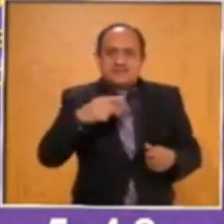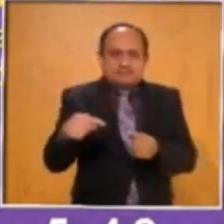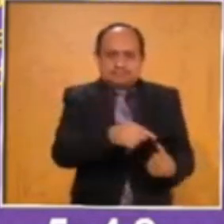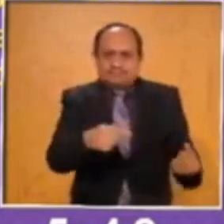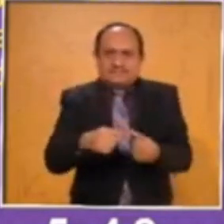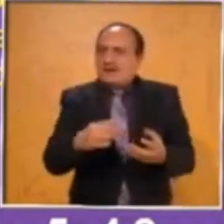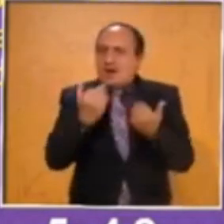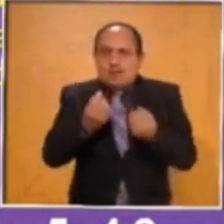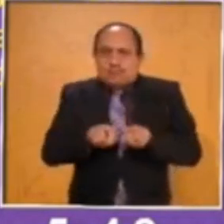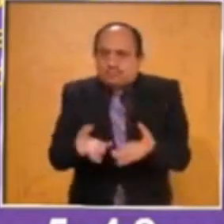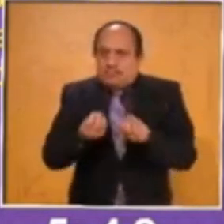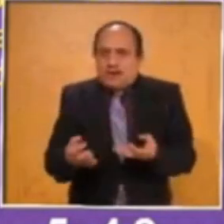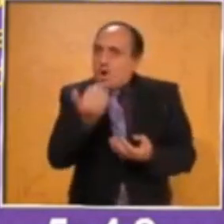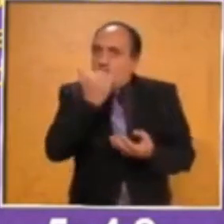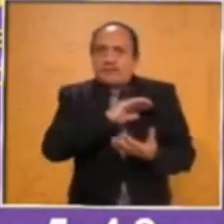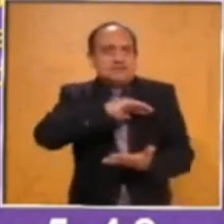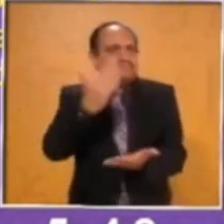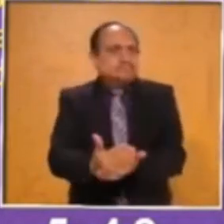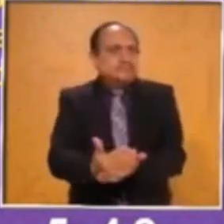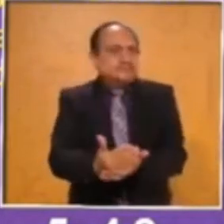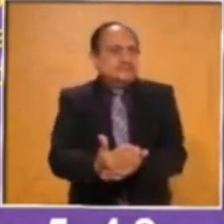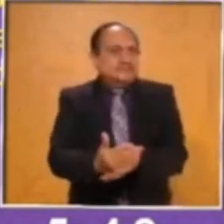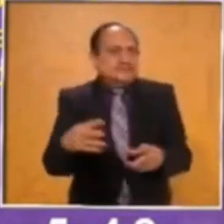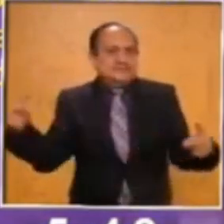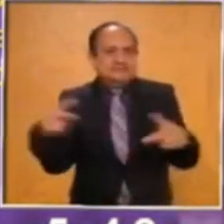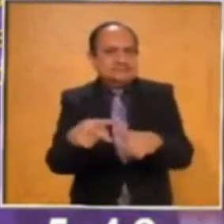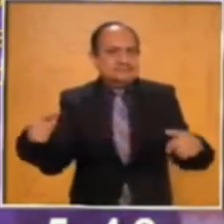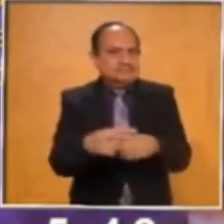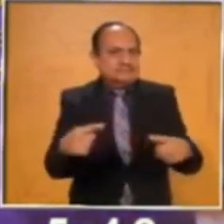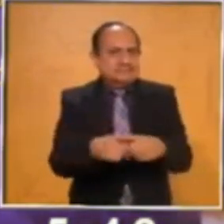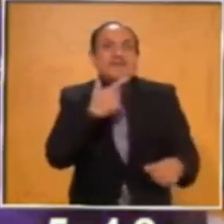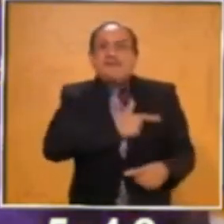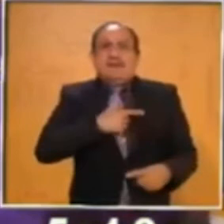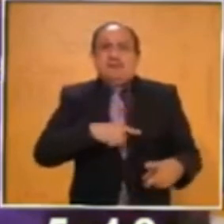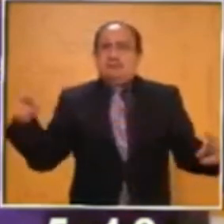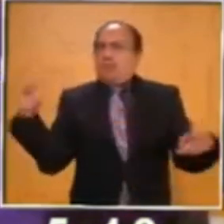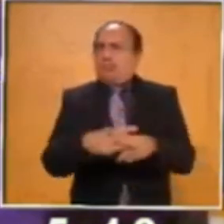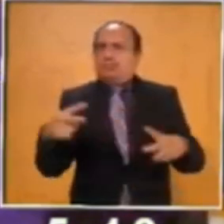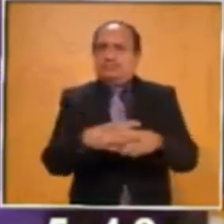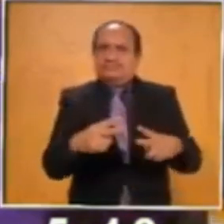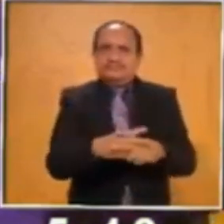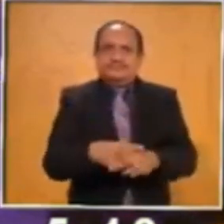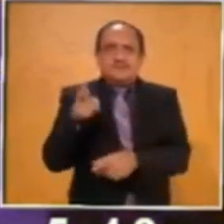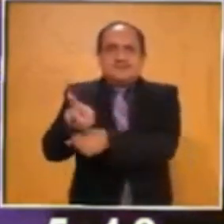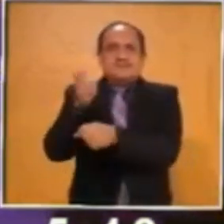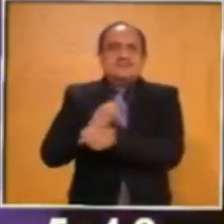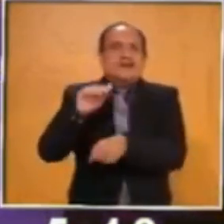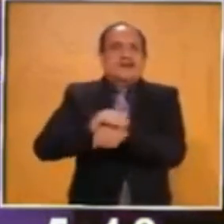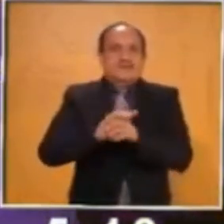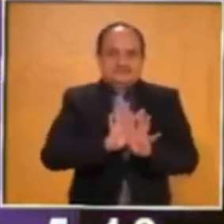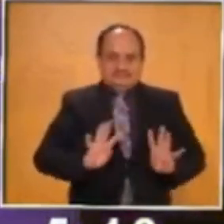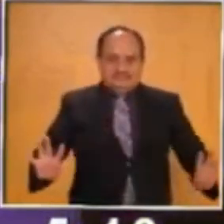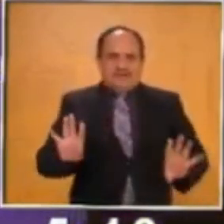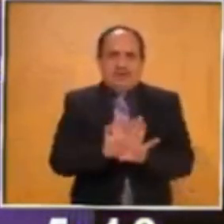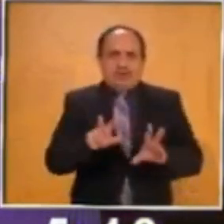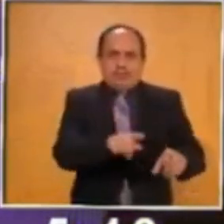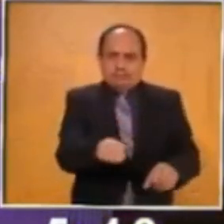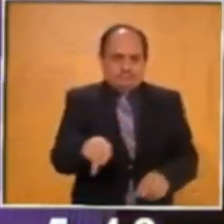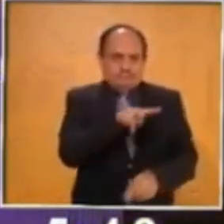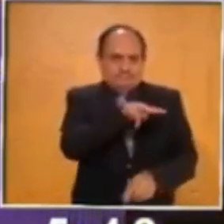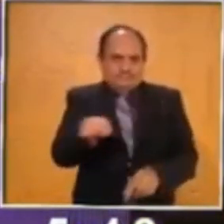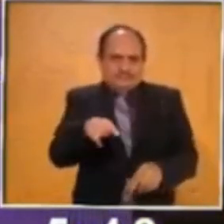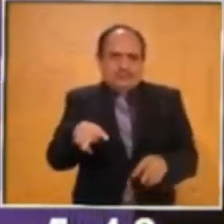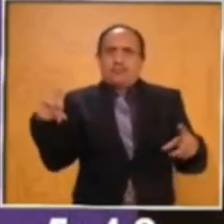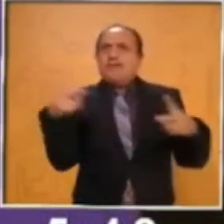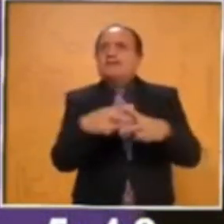privándoles de alimento y las batallas son el éxito de sus fiestas. ¿Qué hacía él? Invitaba a sus amigos para ver cómo se peleaban los Reyes de la